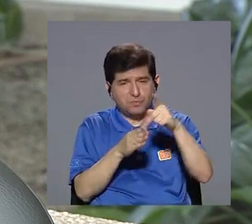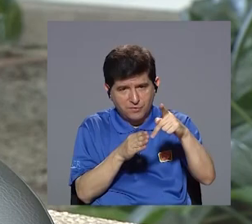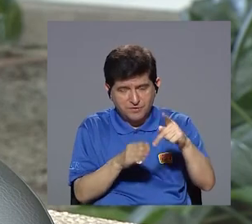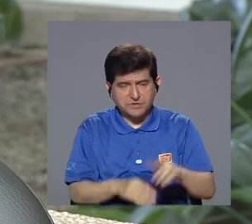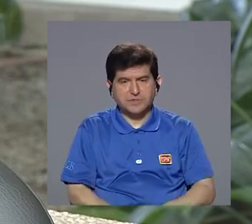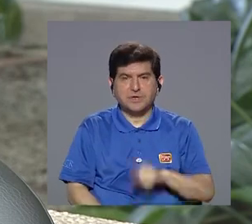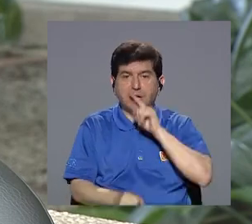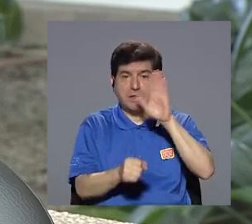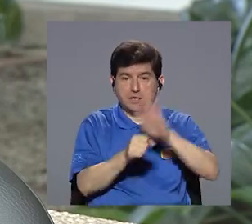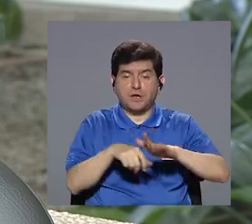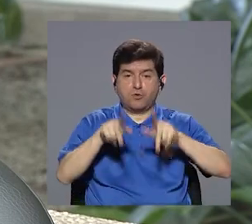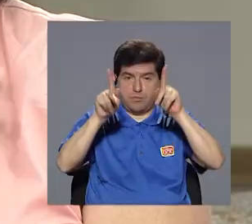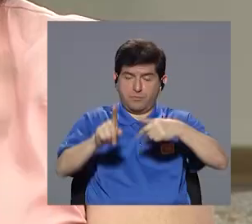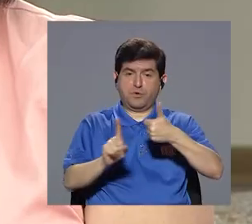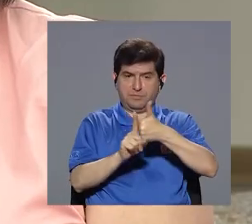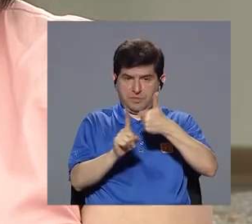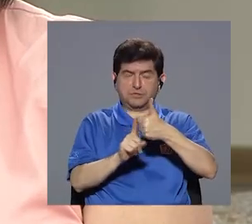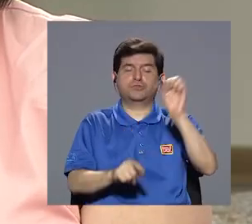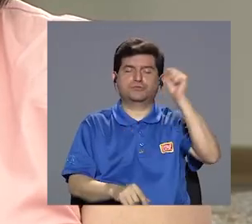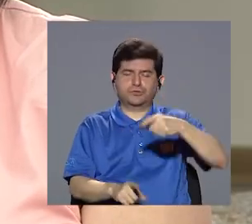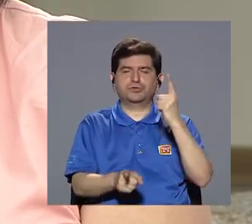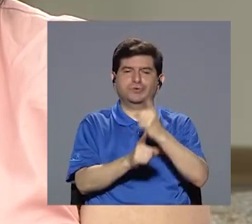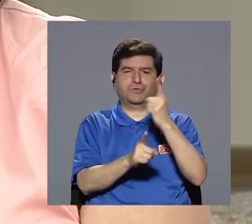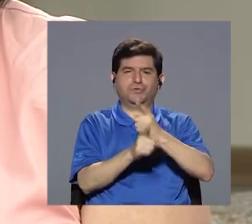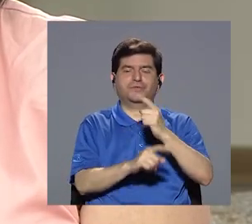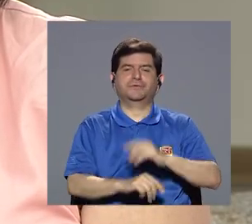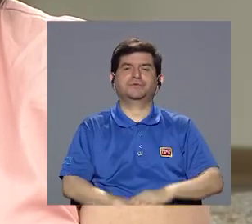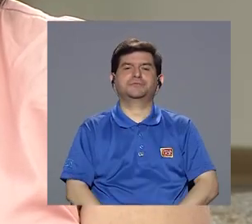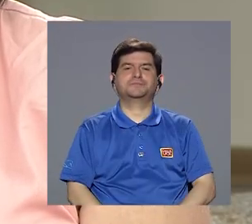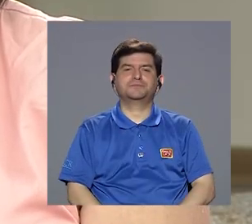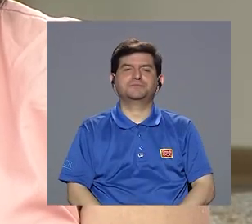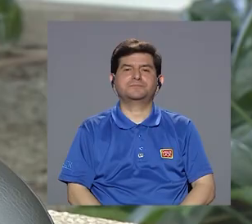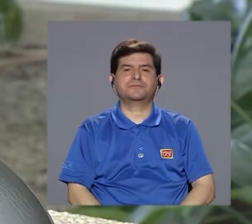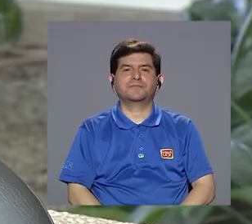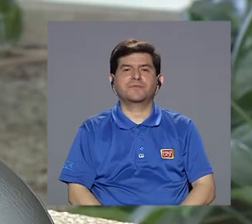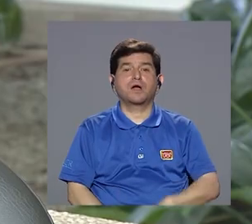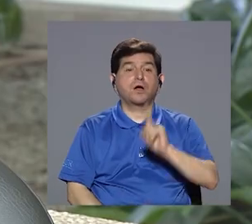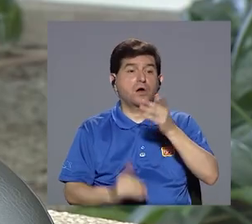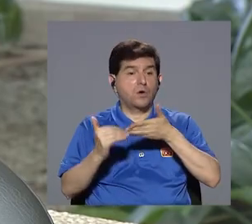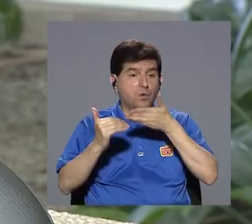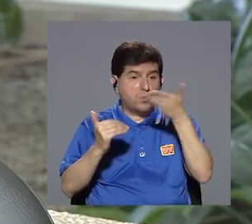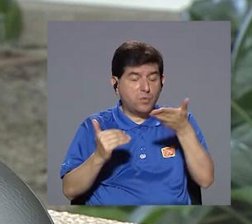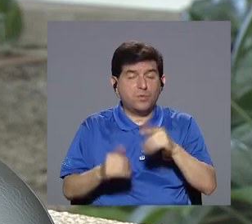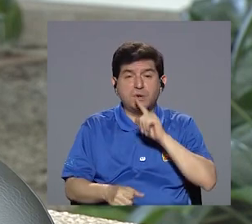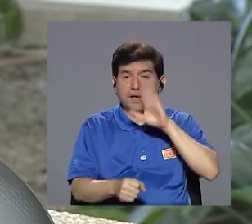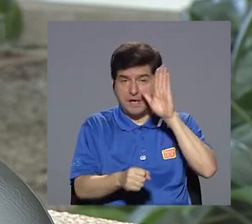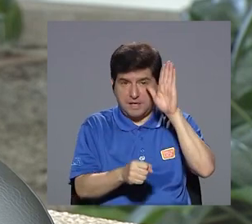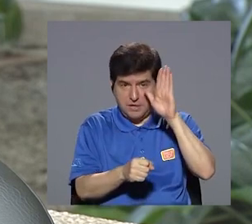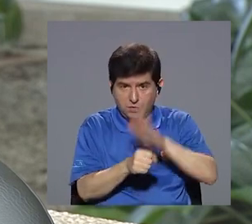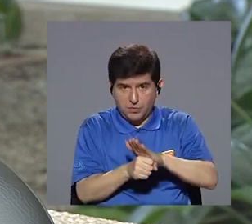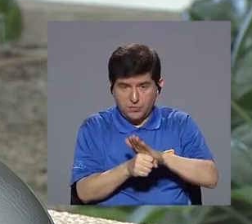profesional. Y el compromiso de la persona y ese entendimiento. Exactamente. Sí hay una de las cosas, pero